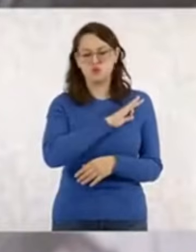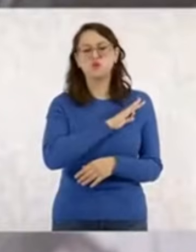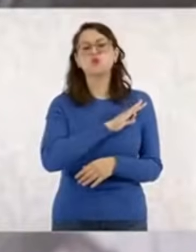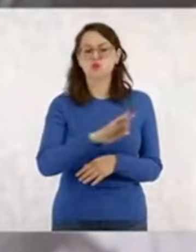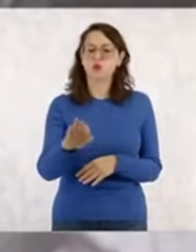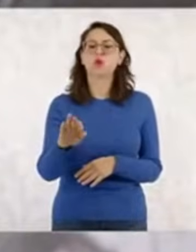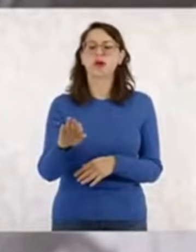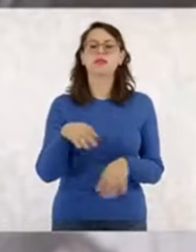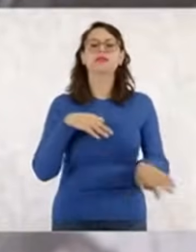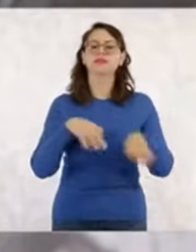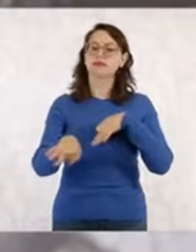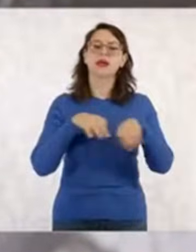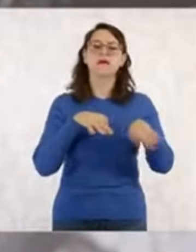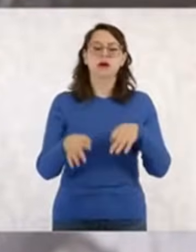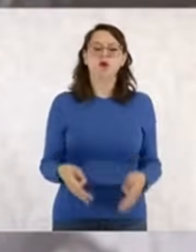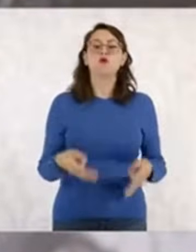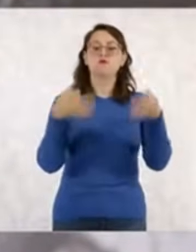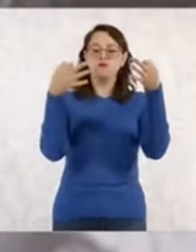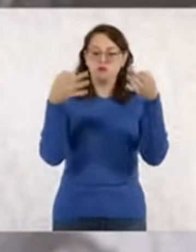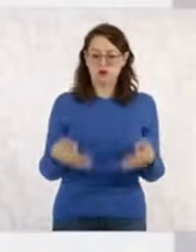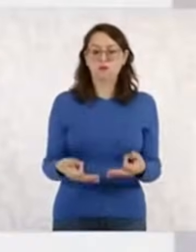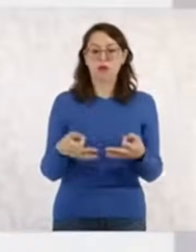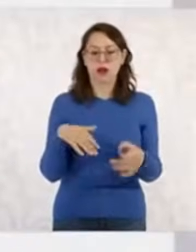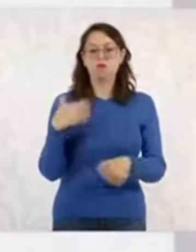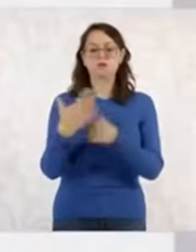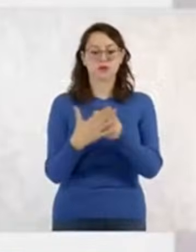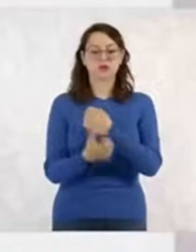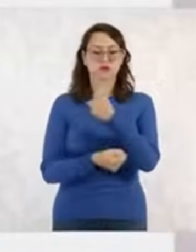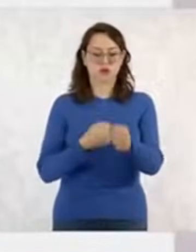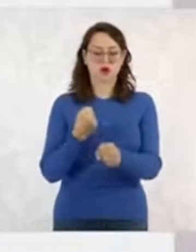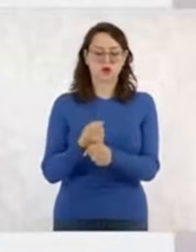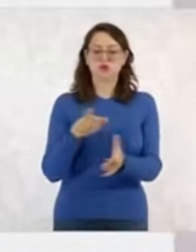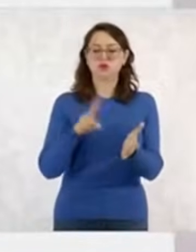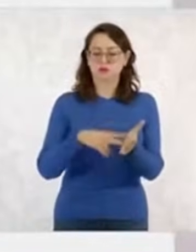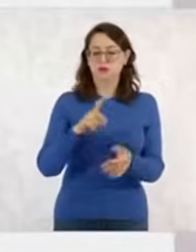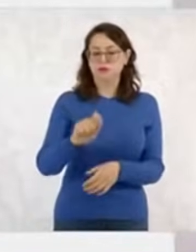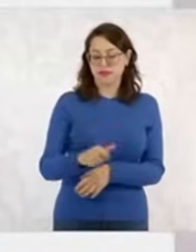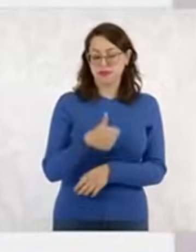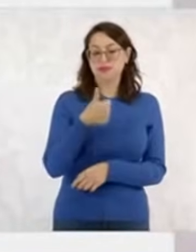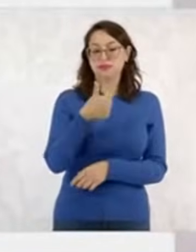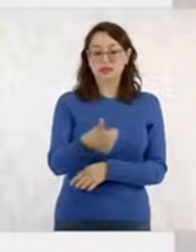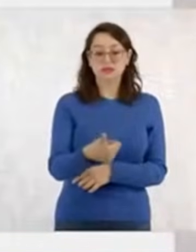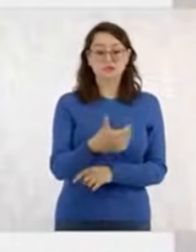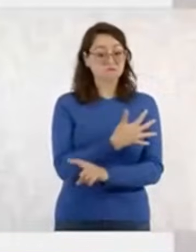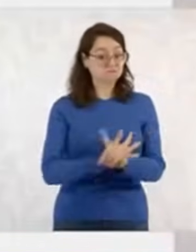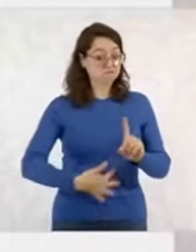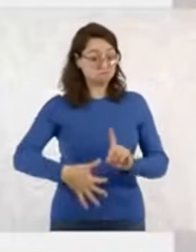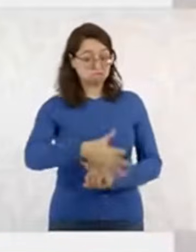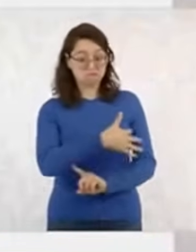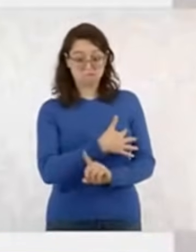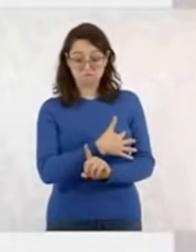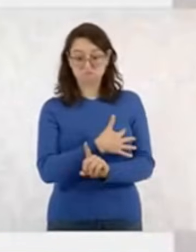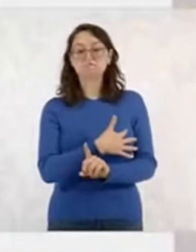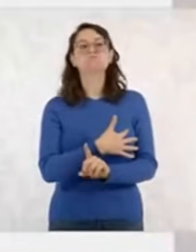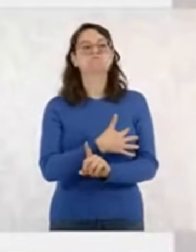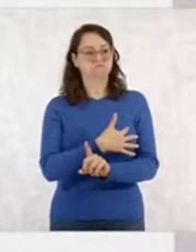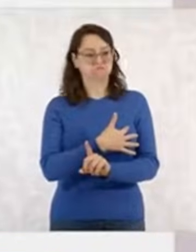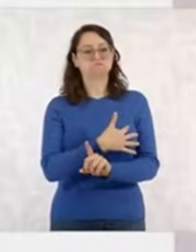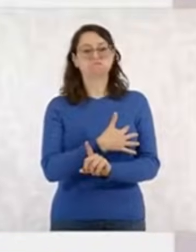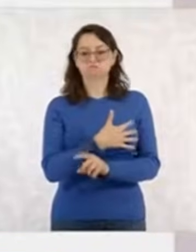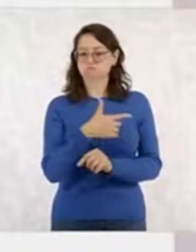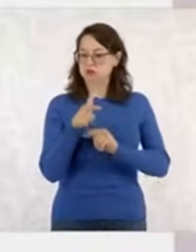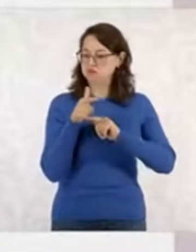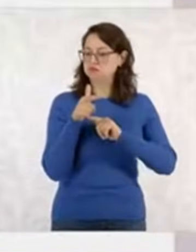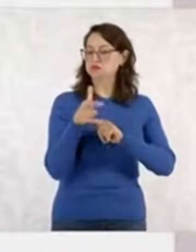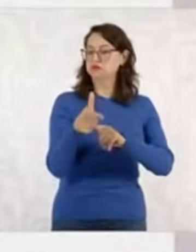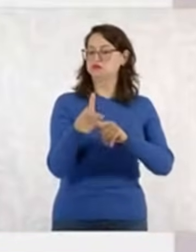de empleos formales y productivos del 2026 en adelante y mantener un entorno propicio para la